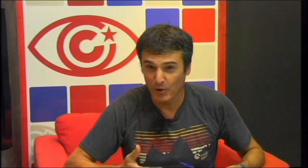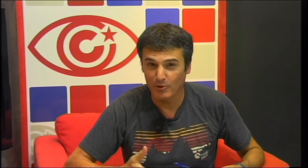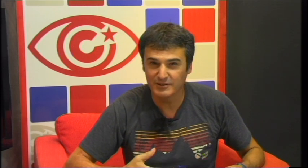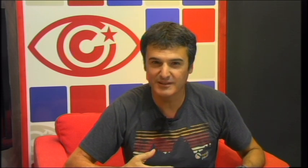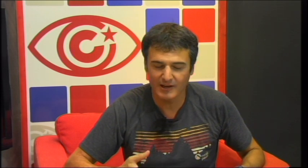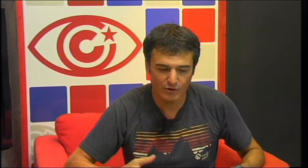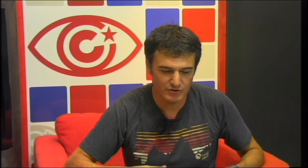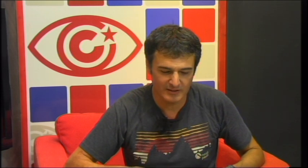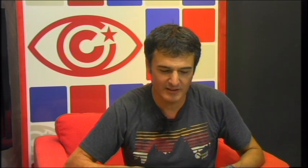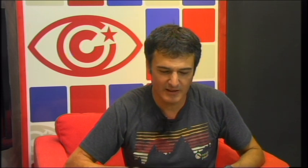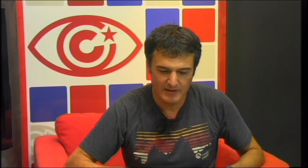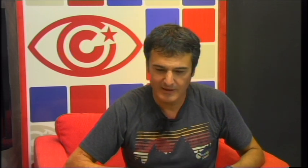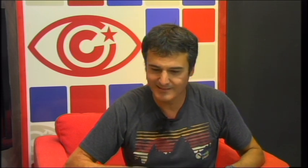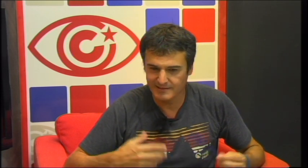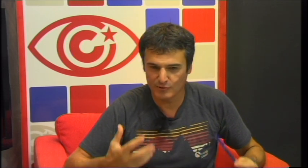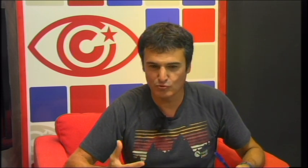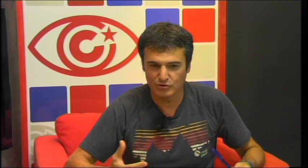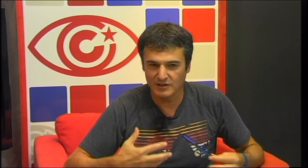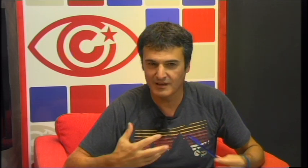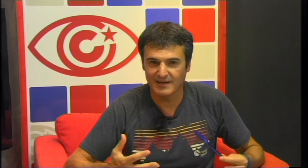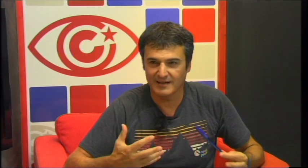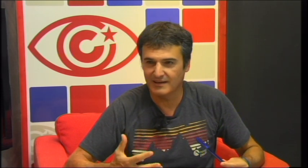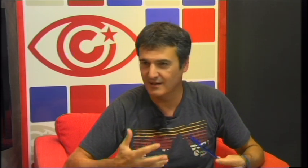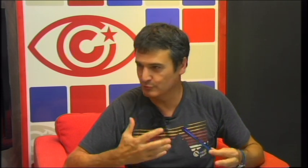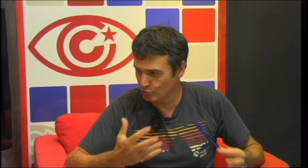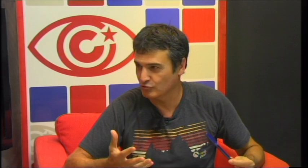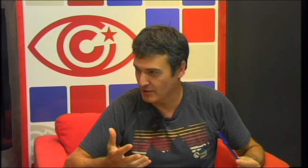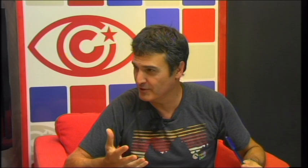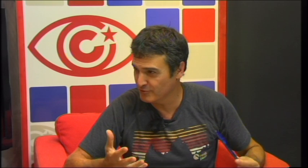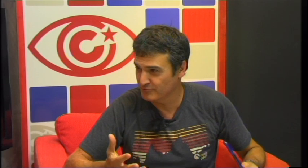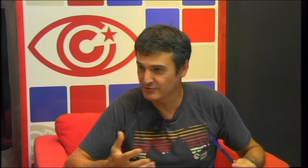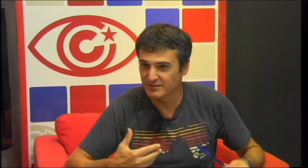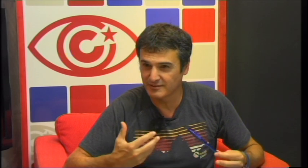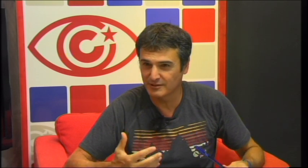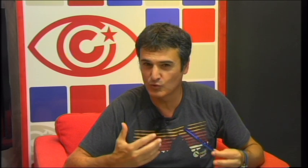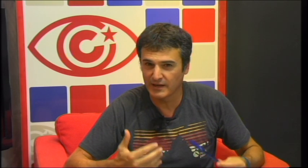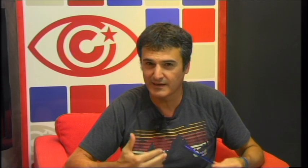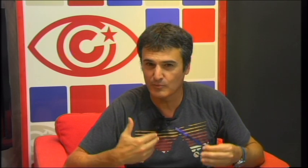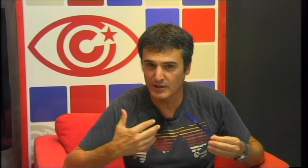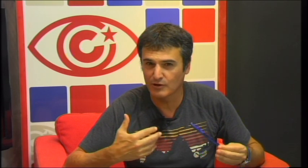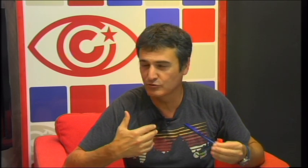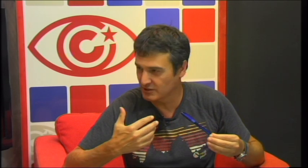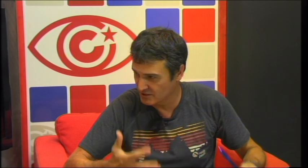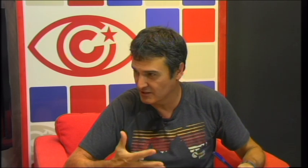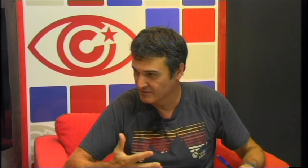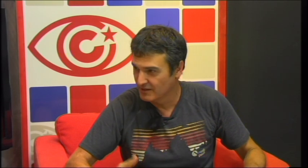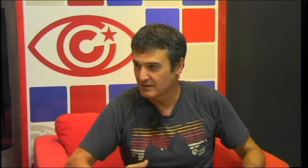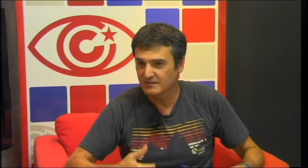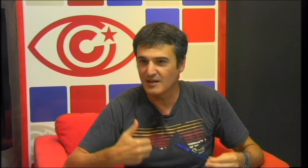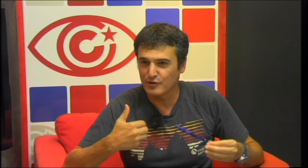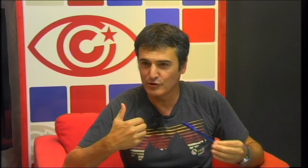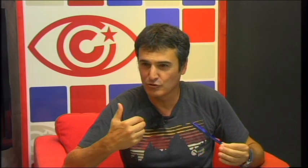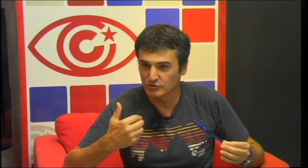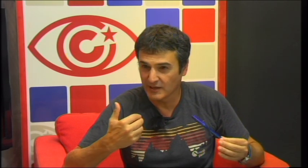geopolítica y geoestrategia es que eeuu de la guerra a todos a la vez no es decir tiene una guerra comercial contra china